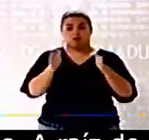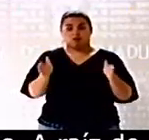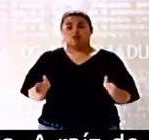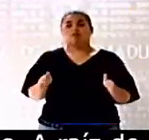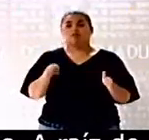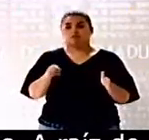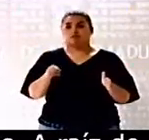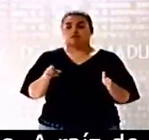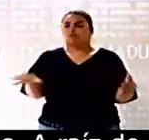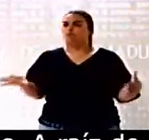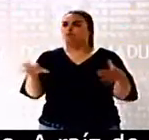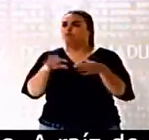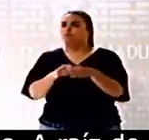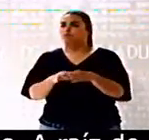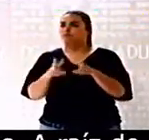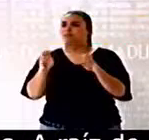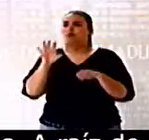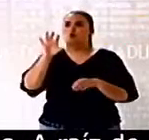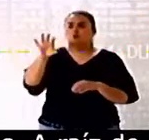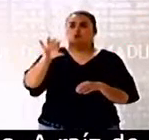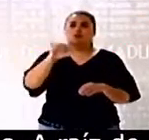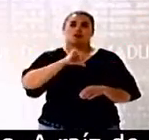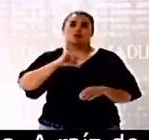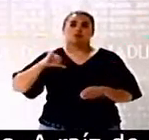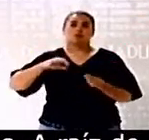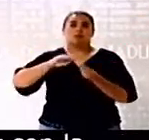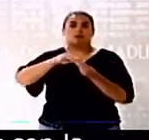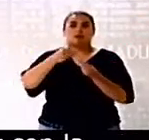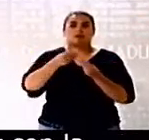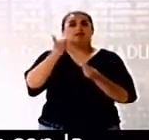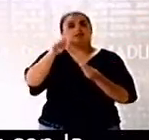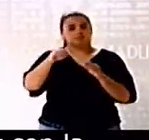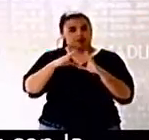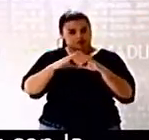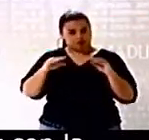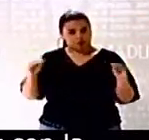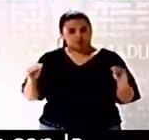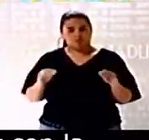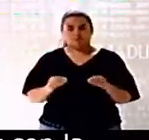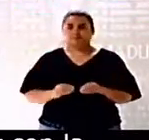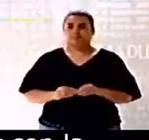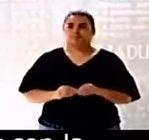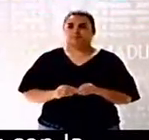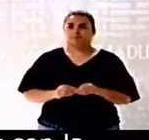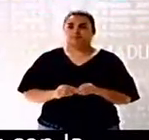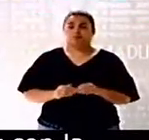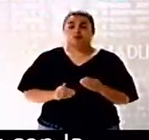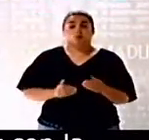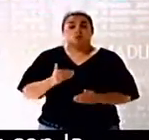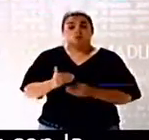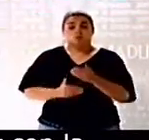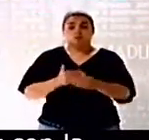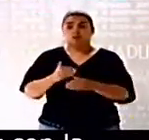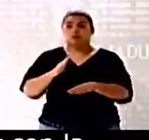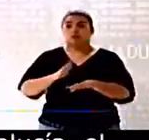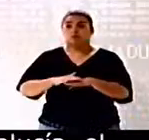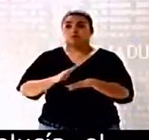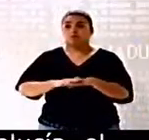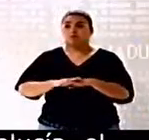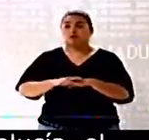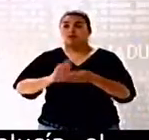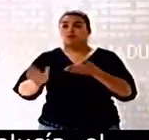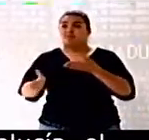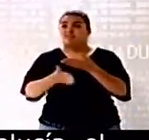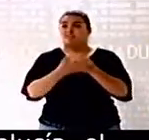que tiene que ver con la Comunidad Autónoma de Canarias y también con Andalucía, el procedimiento para perimetrar